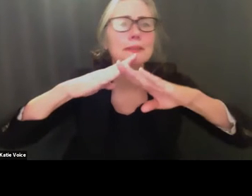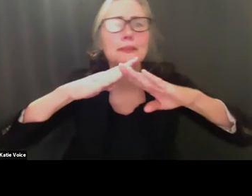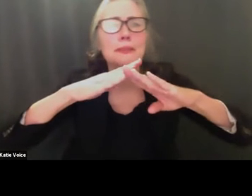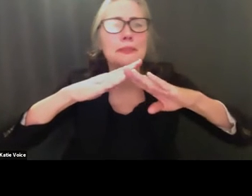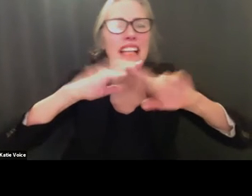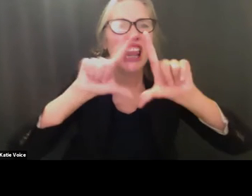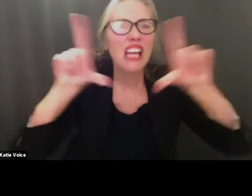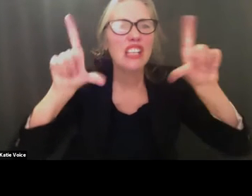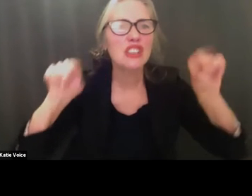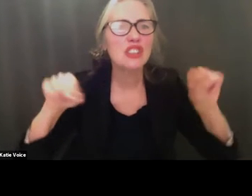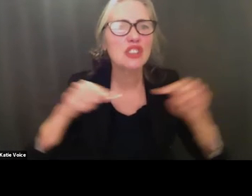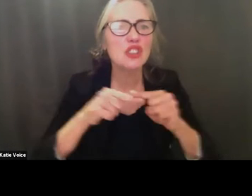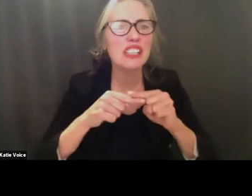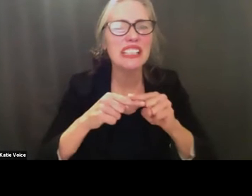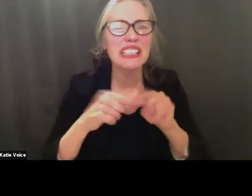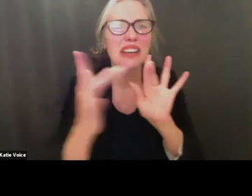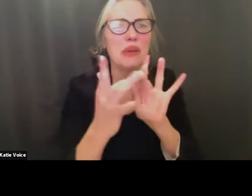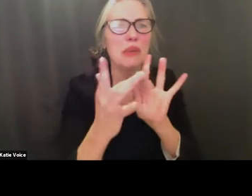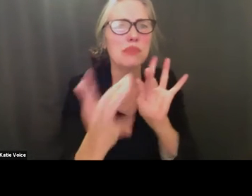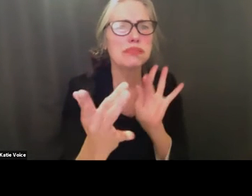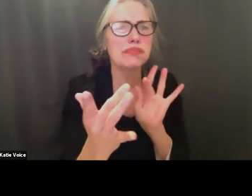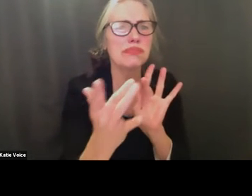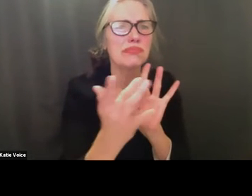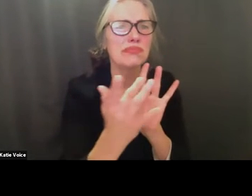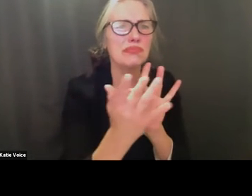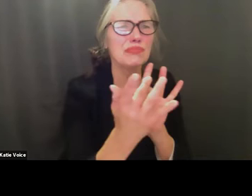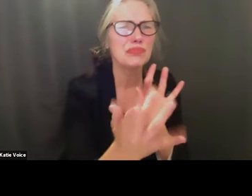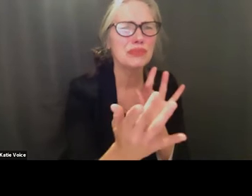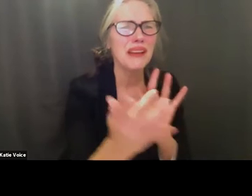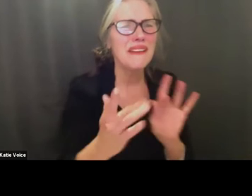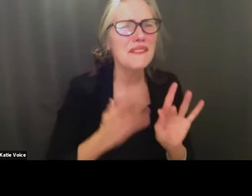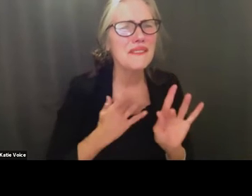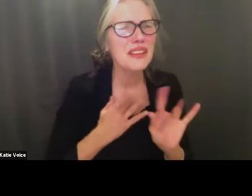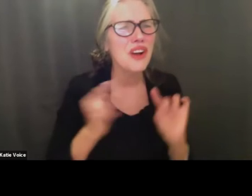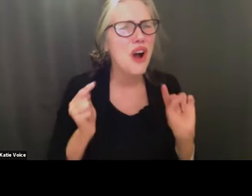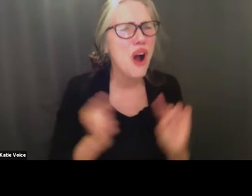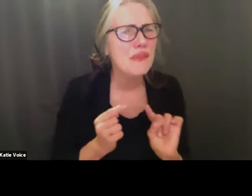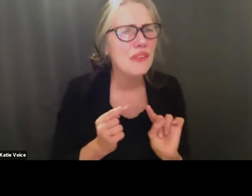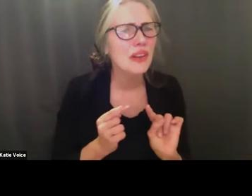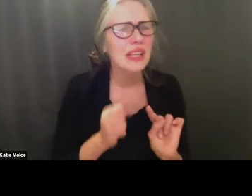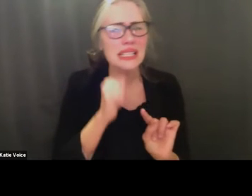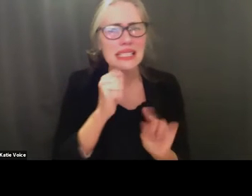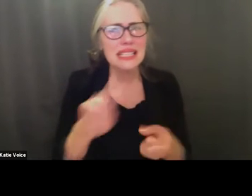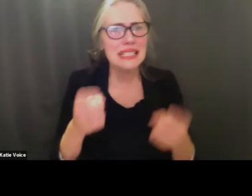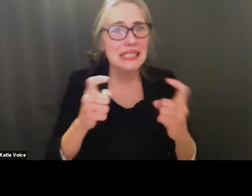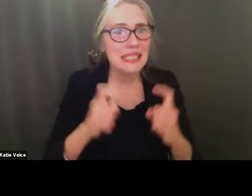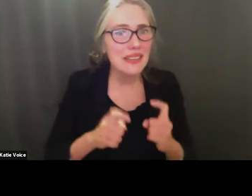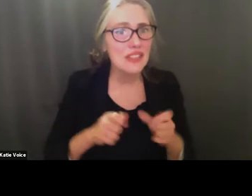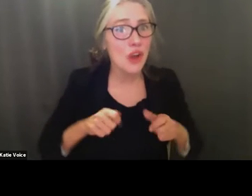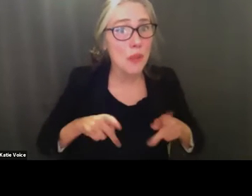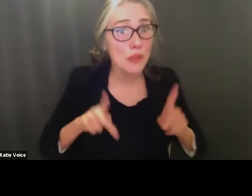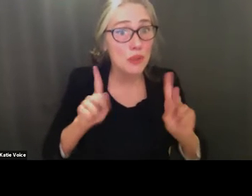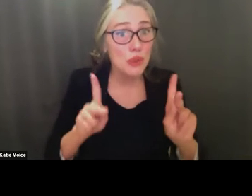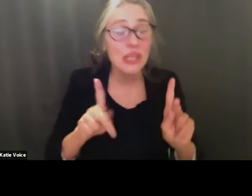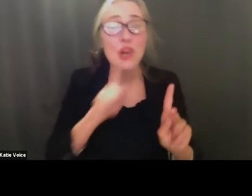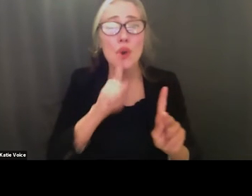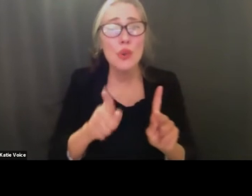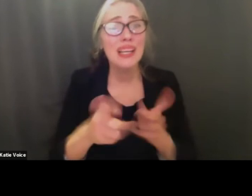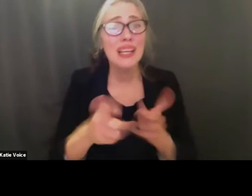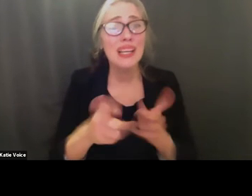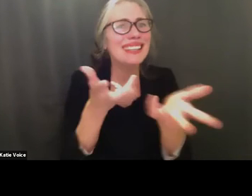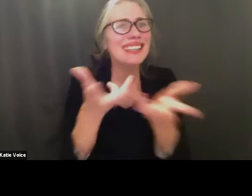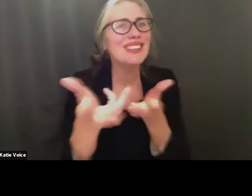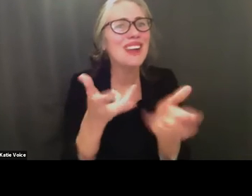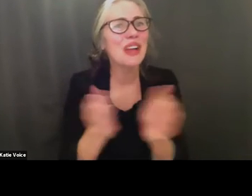es hablarle a una pantalla. Y eso causa daño y eso realmente no nos permite interactuar con los miembros